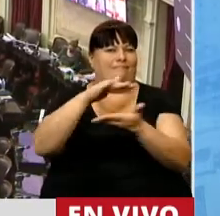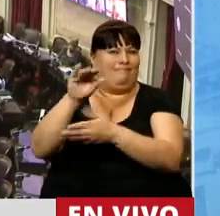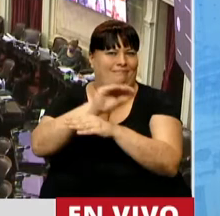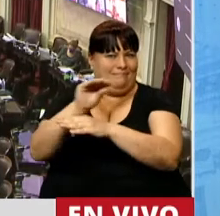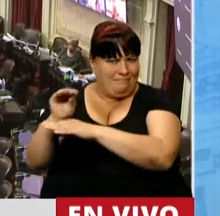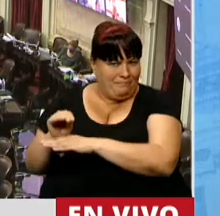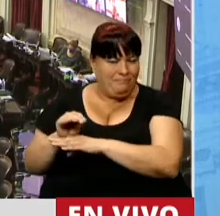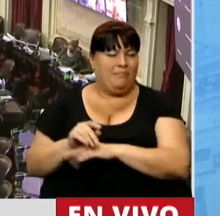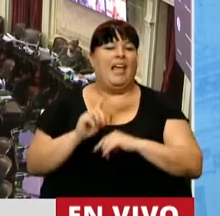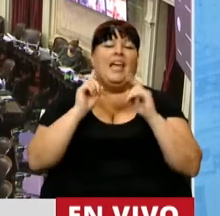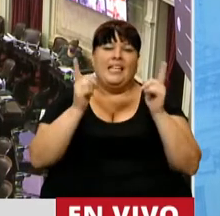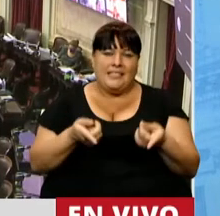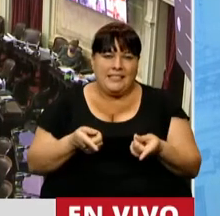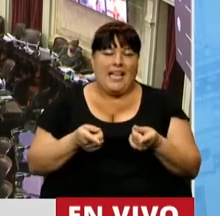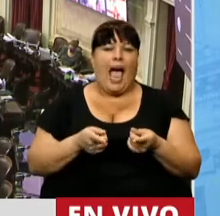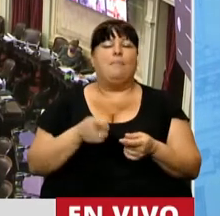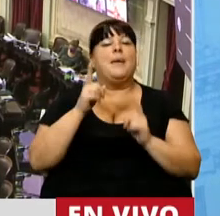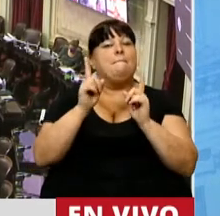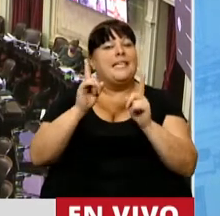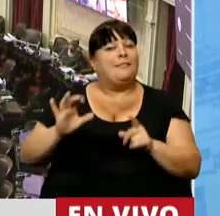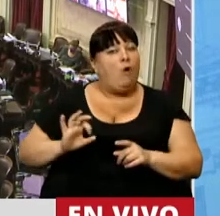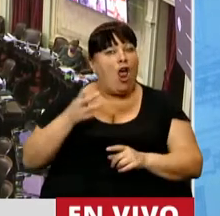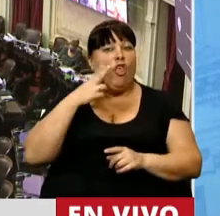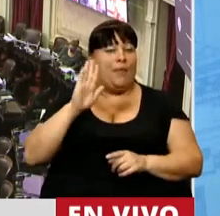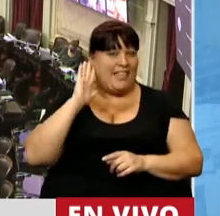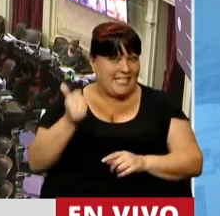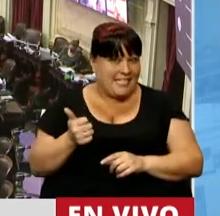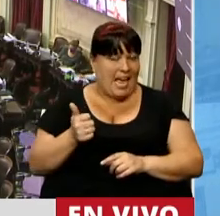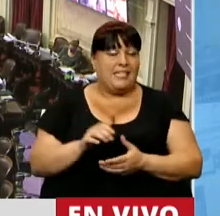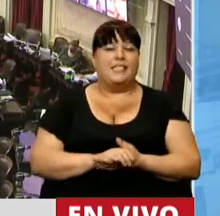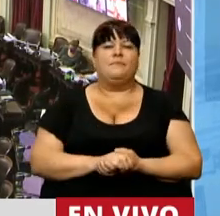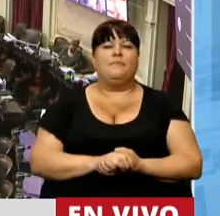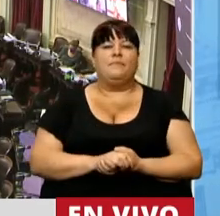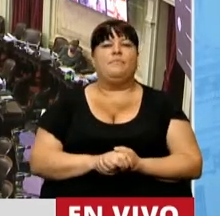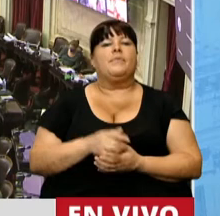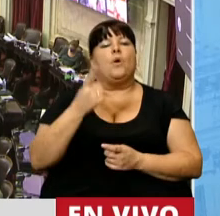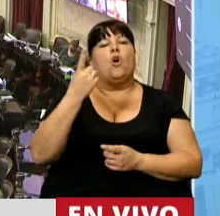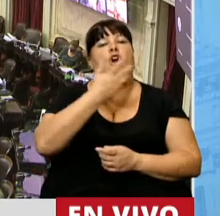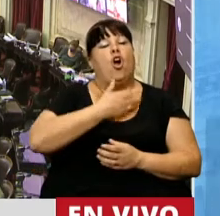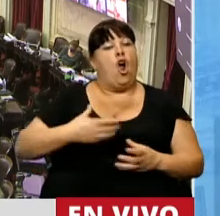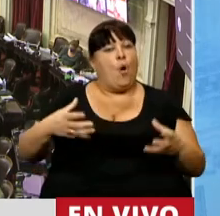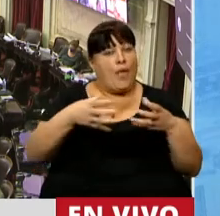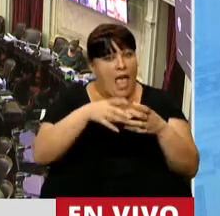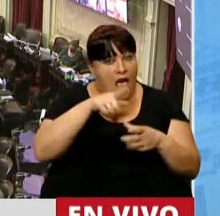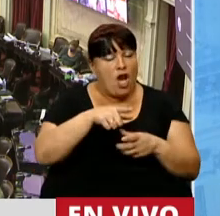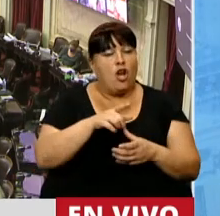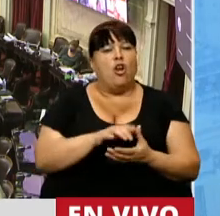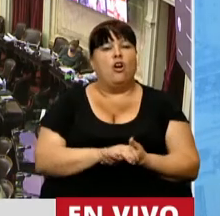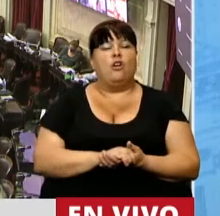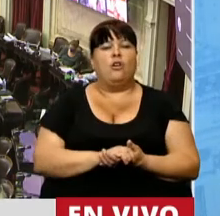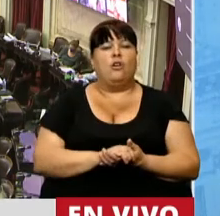y fue también en ese mismo año 2016 donde un gobierno puso